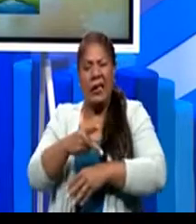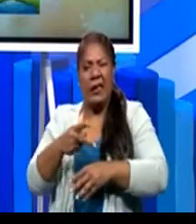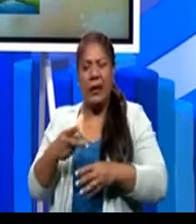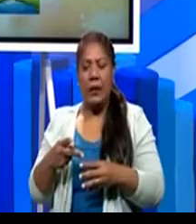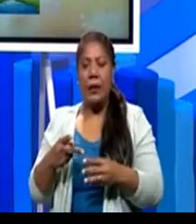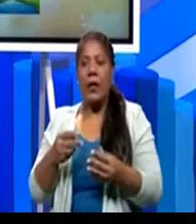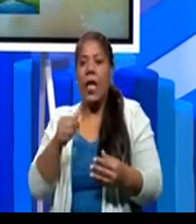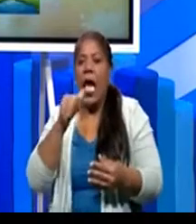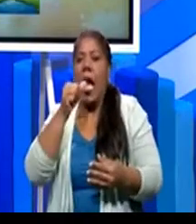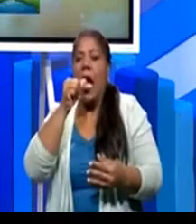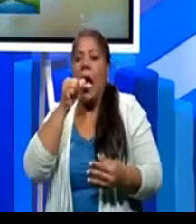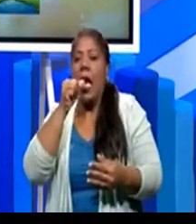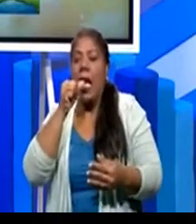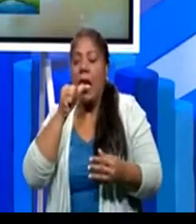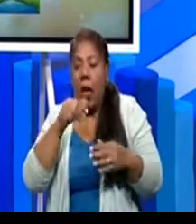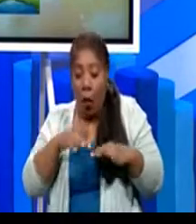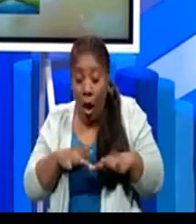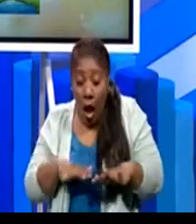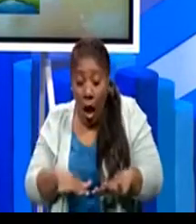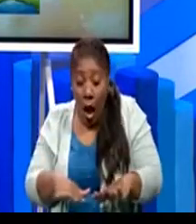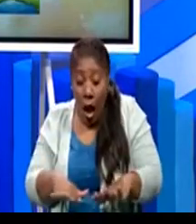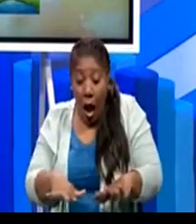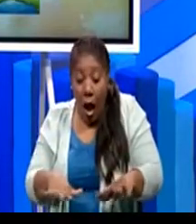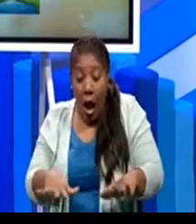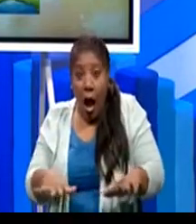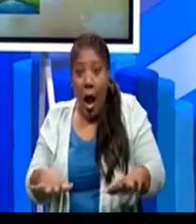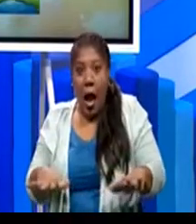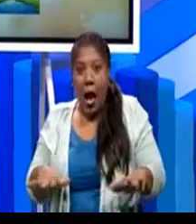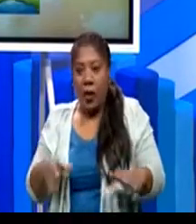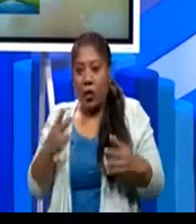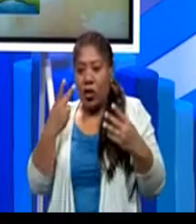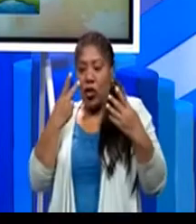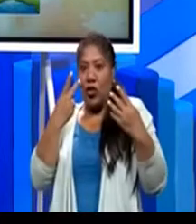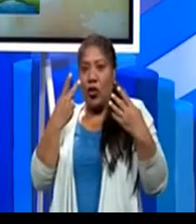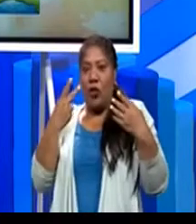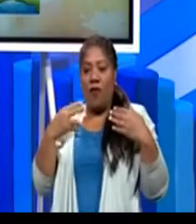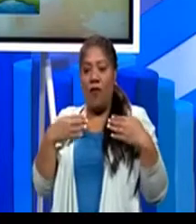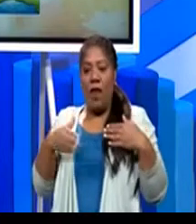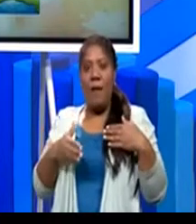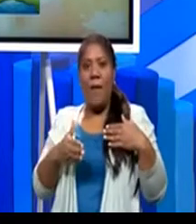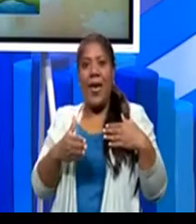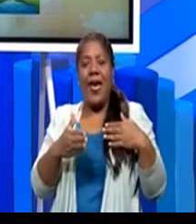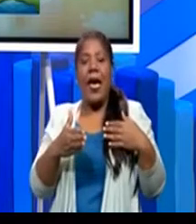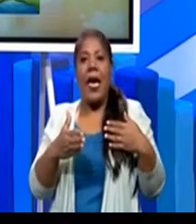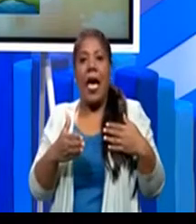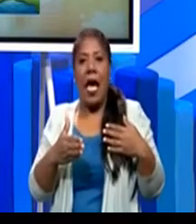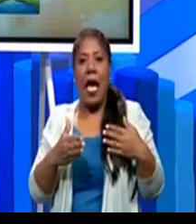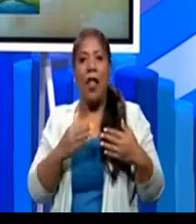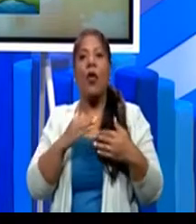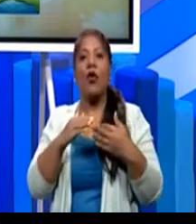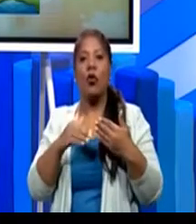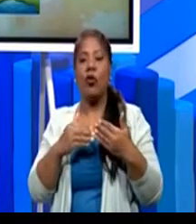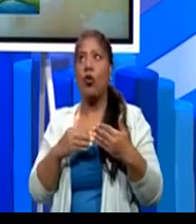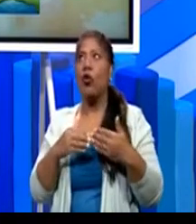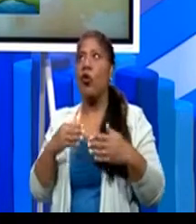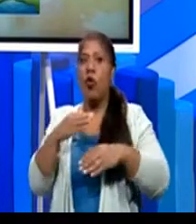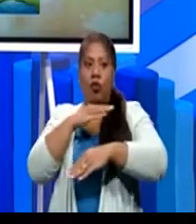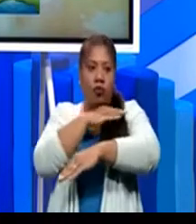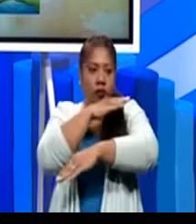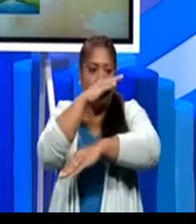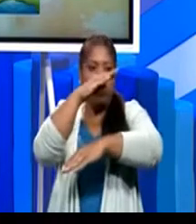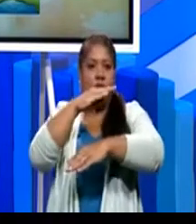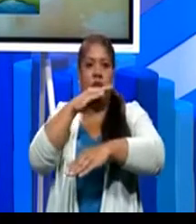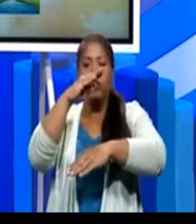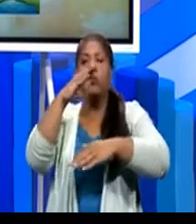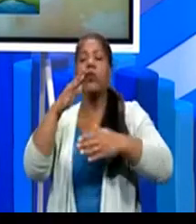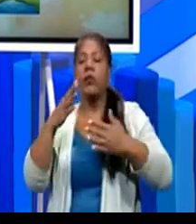el agua, si el agua está transparente, si tiene animalitos, todos esos lugares, todas esas características que voy